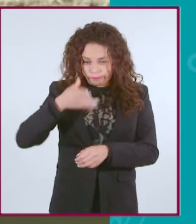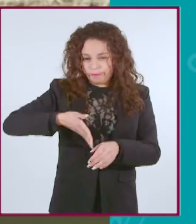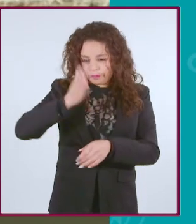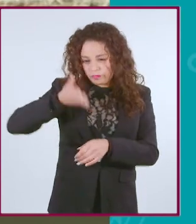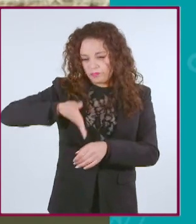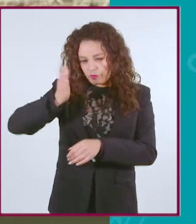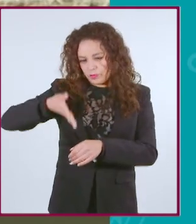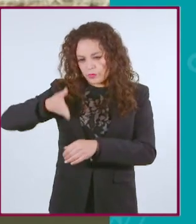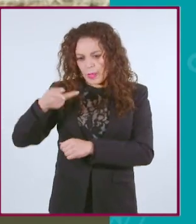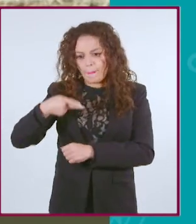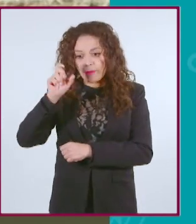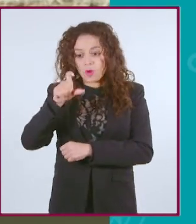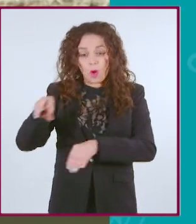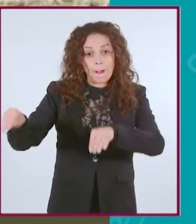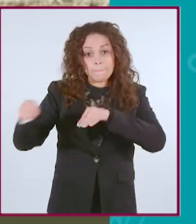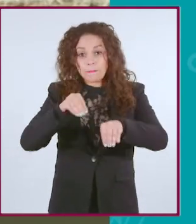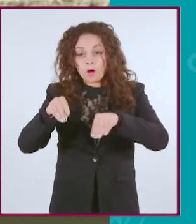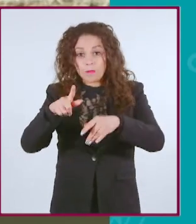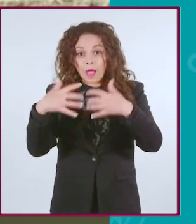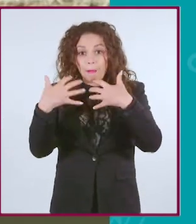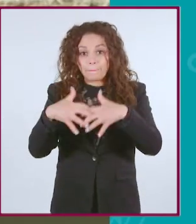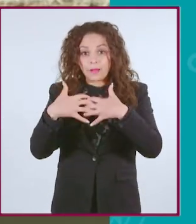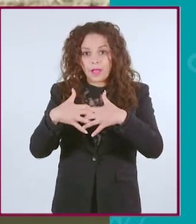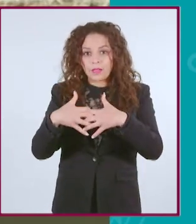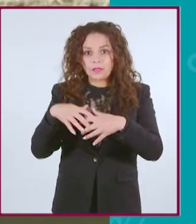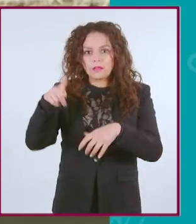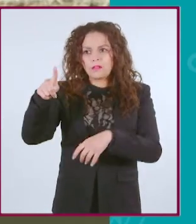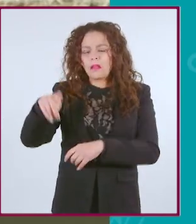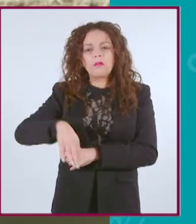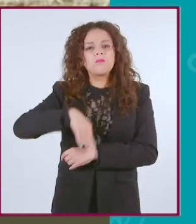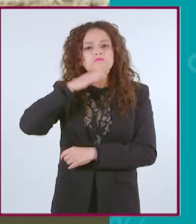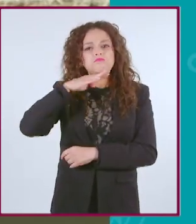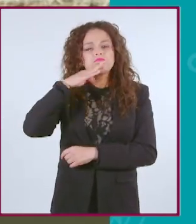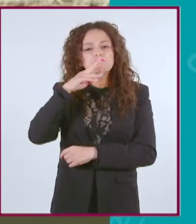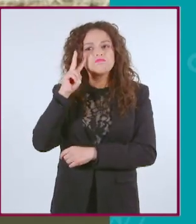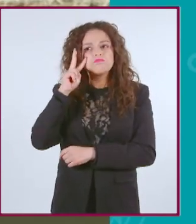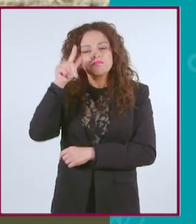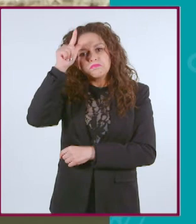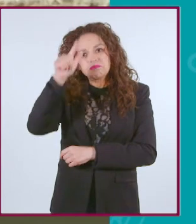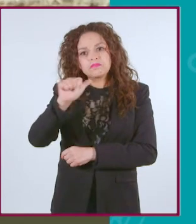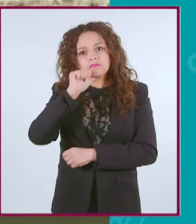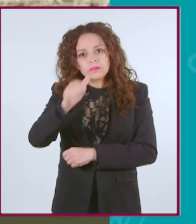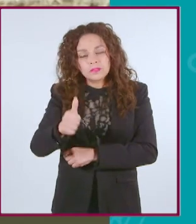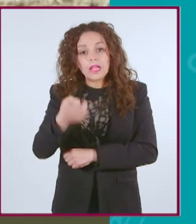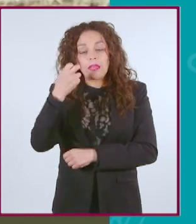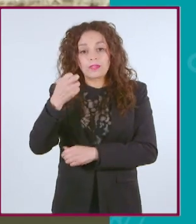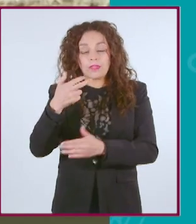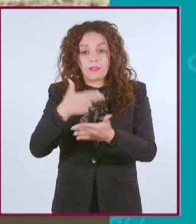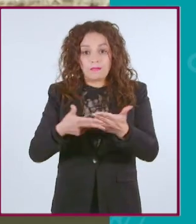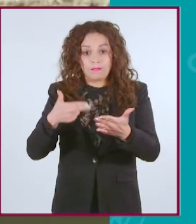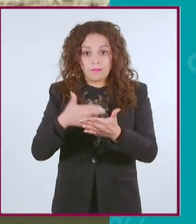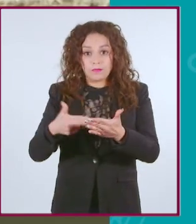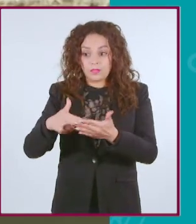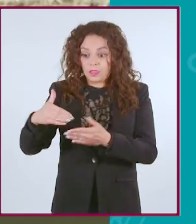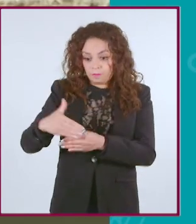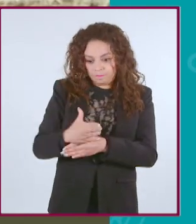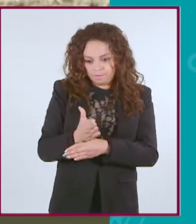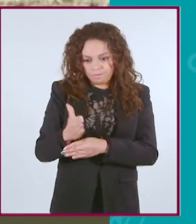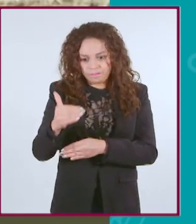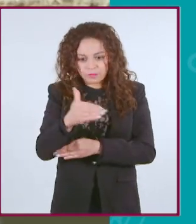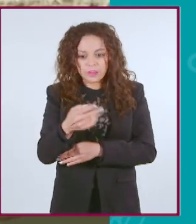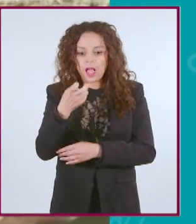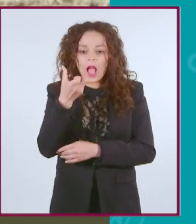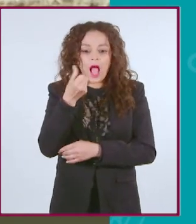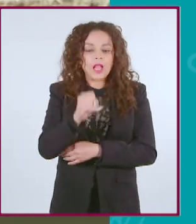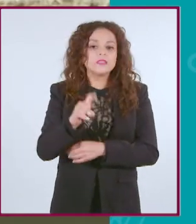normales, pero a la hora que movió la máquina, sin darse cuenta, formó una silueta en la mezclilla y fue un acabado que automáticamente